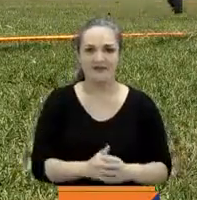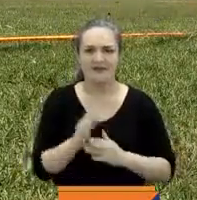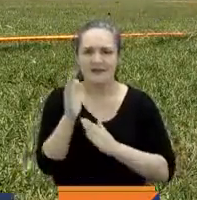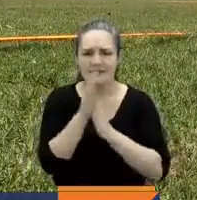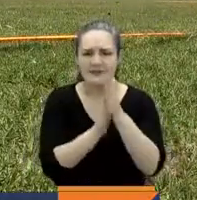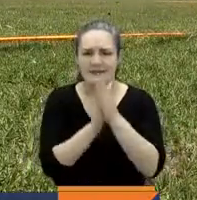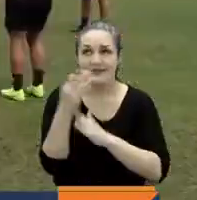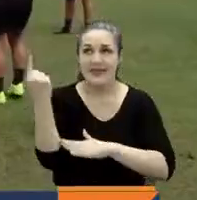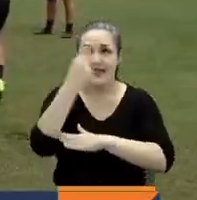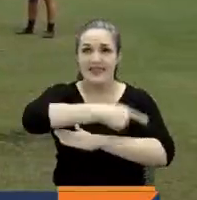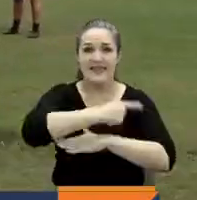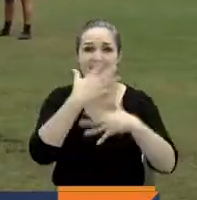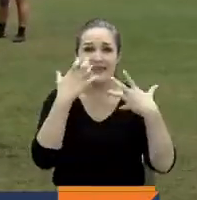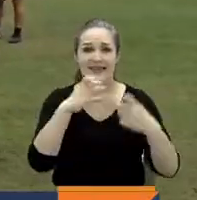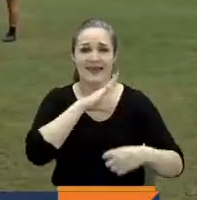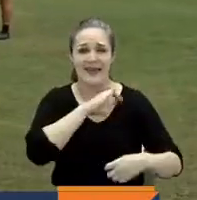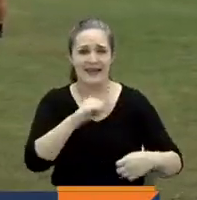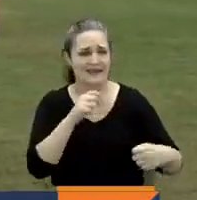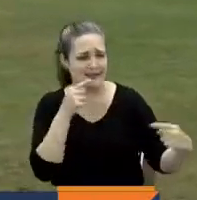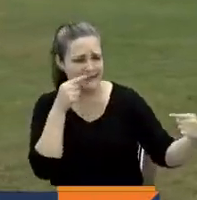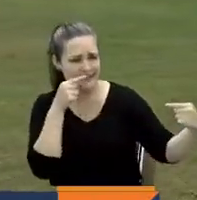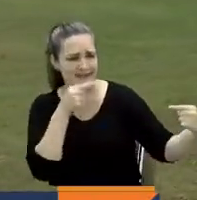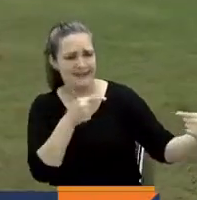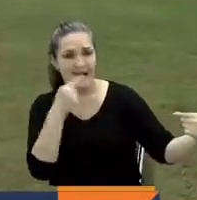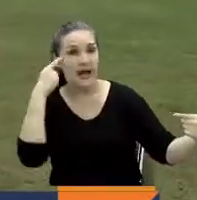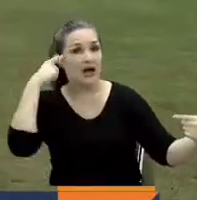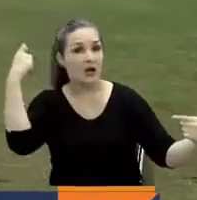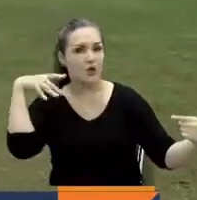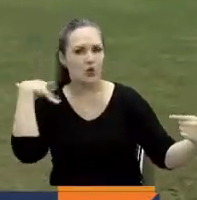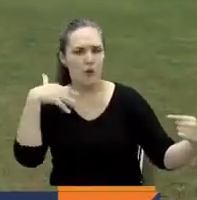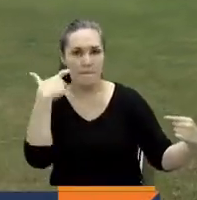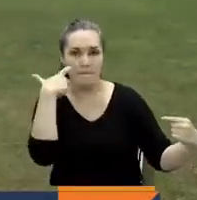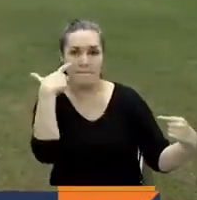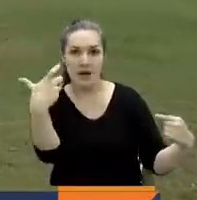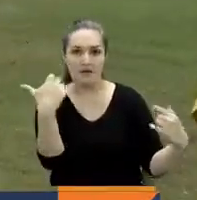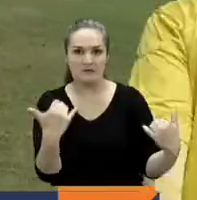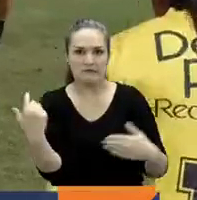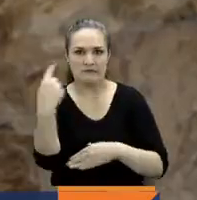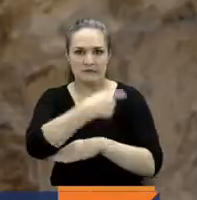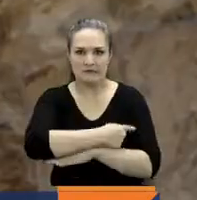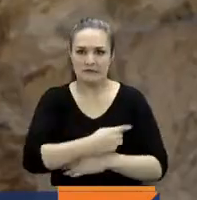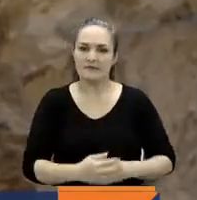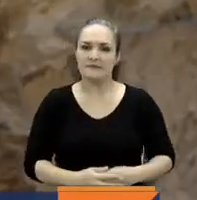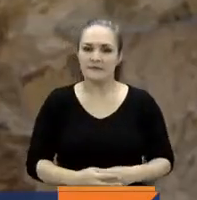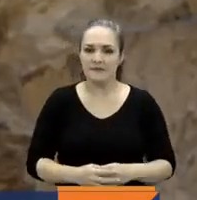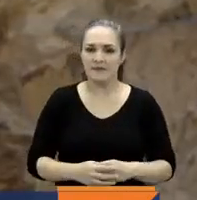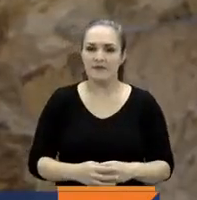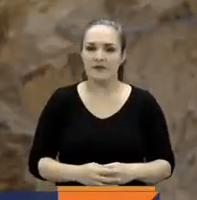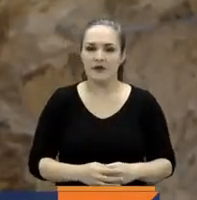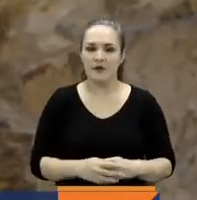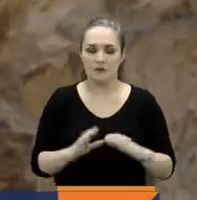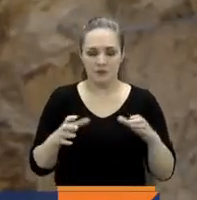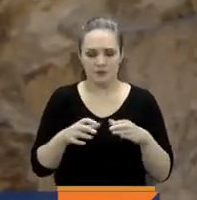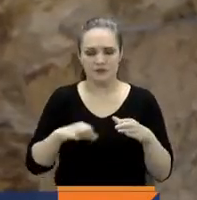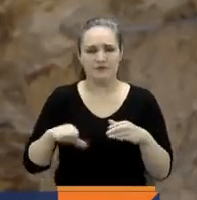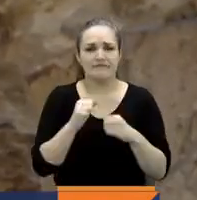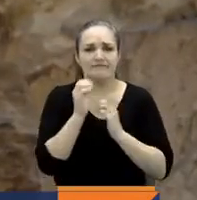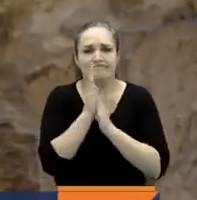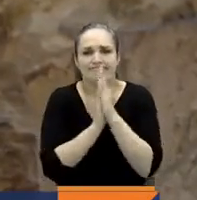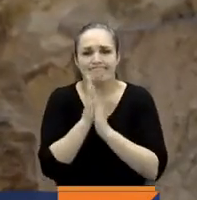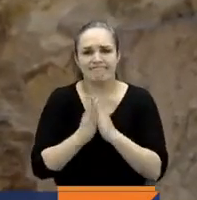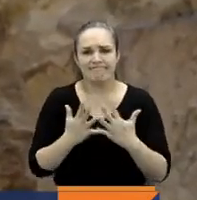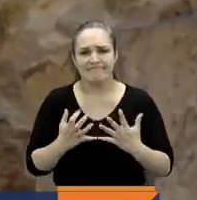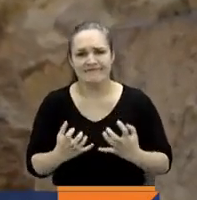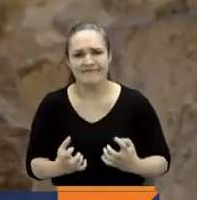anhelado día para las azucareras que hoy tienen el reto más grande de la historia del equipo femenino estamos ansiosas